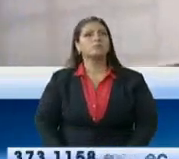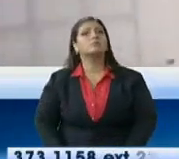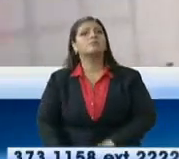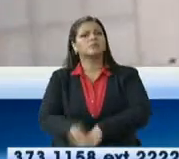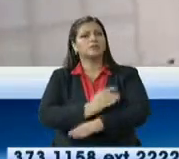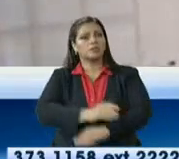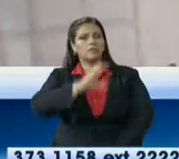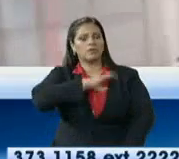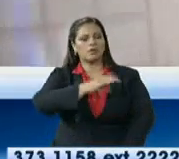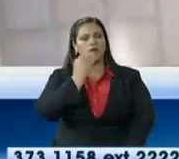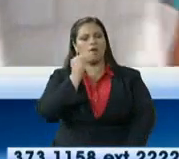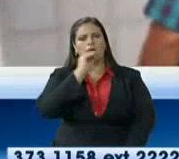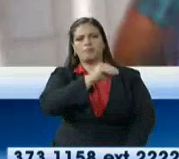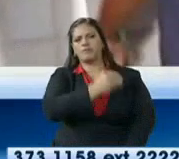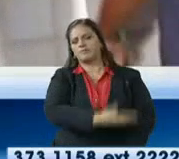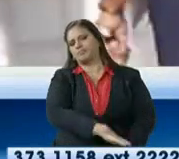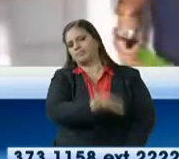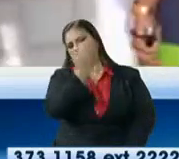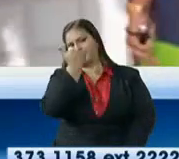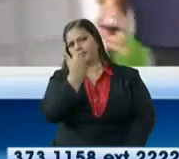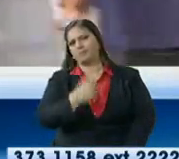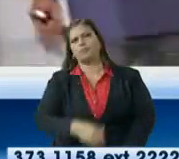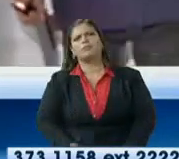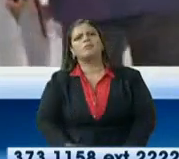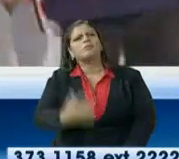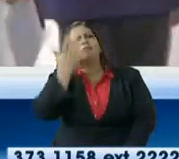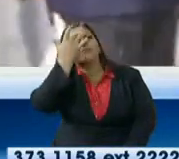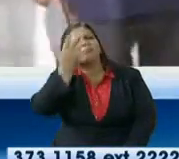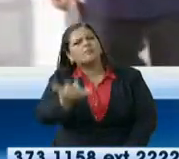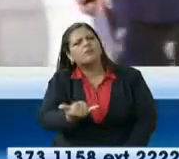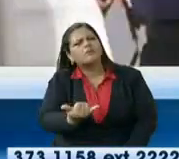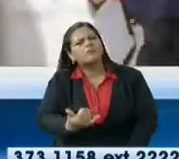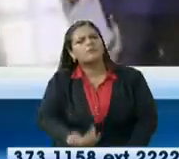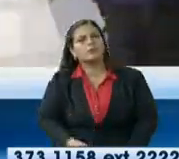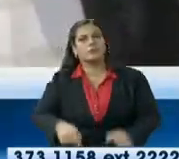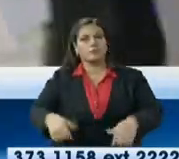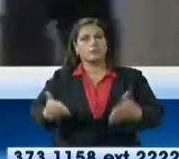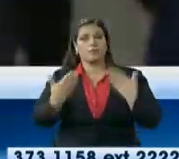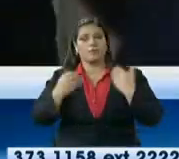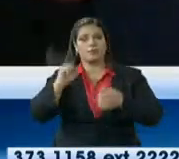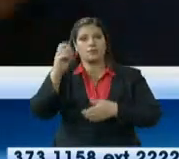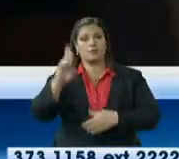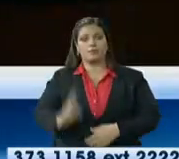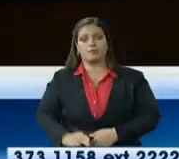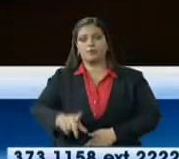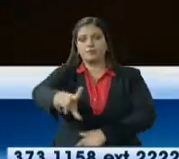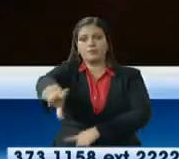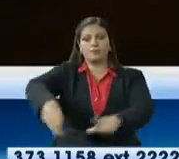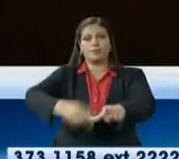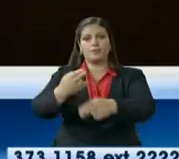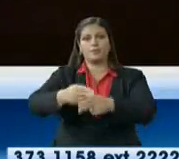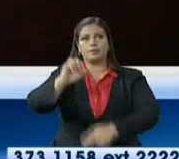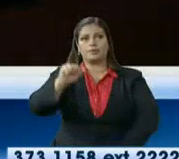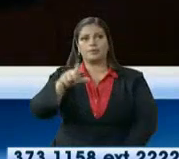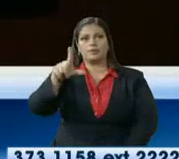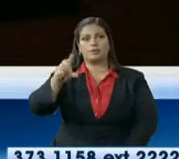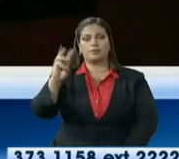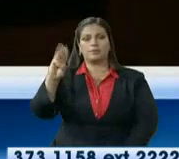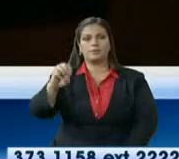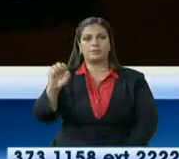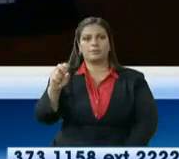se reportara una fiesta en esta casa, ubicada en la Ciudadela Los Almendros, al sur de Guayaquil. Existió un reporte